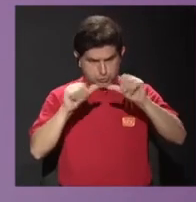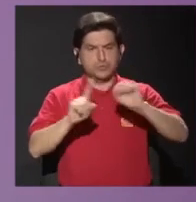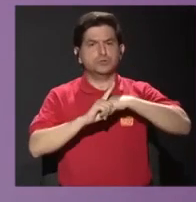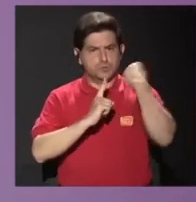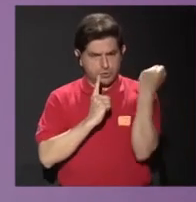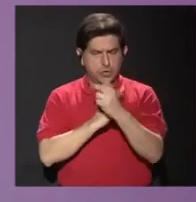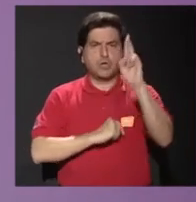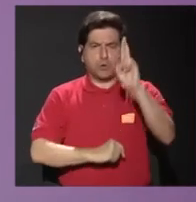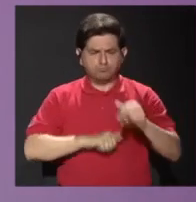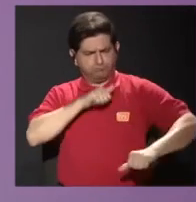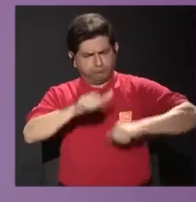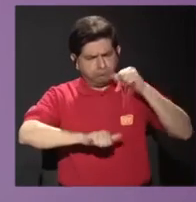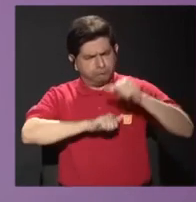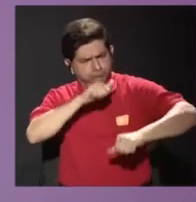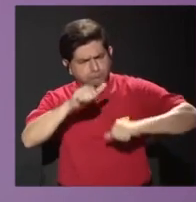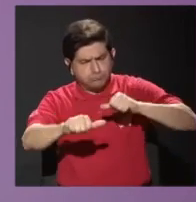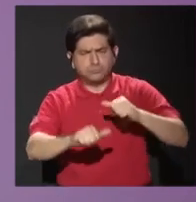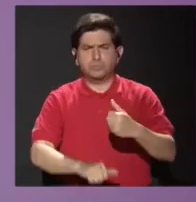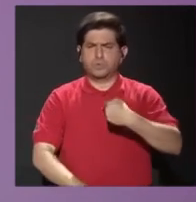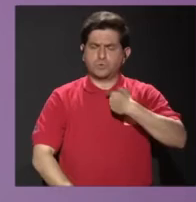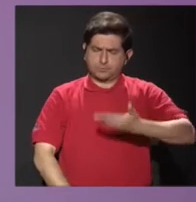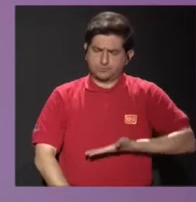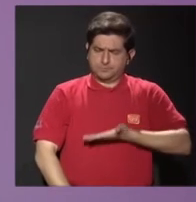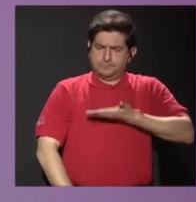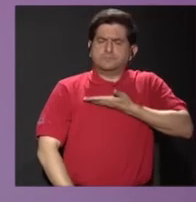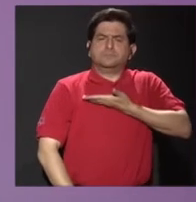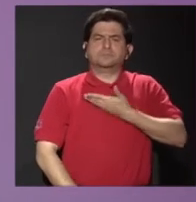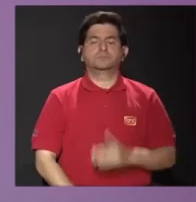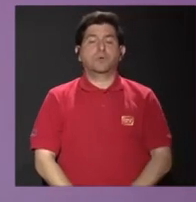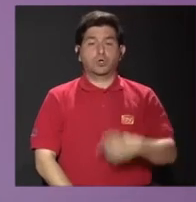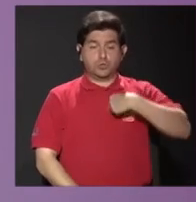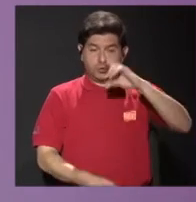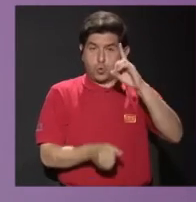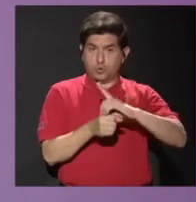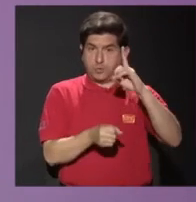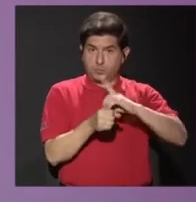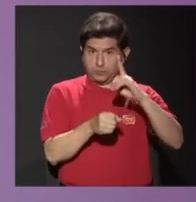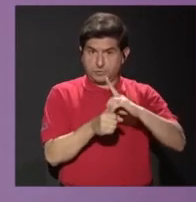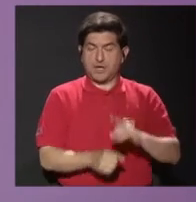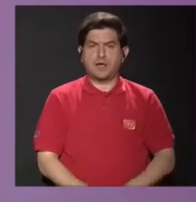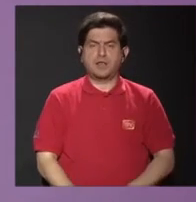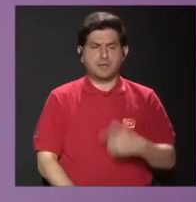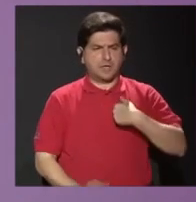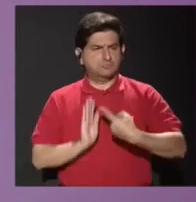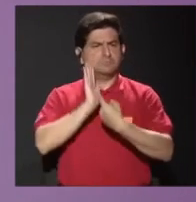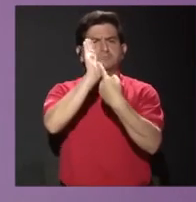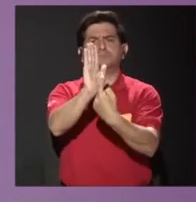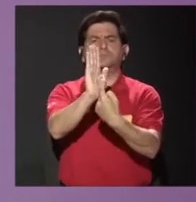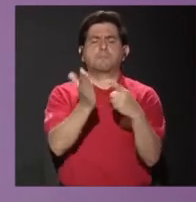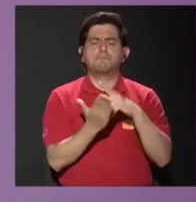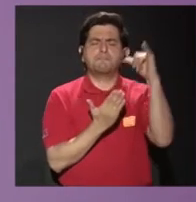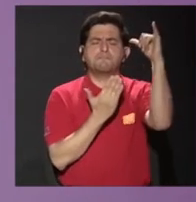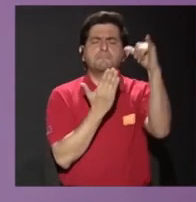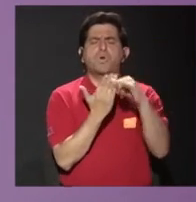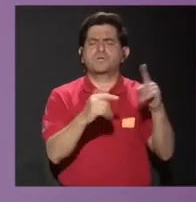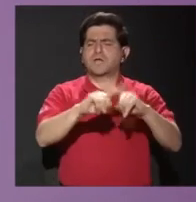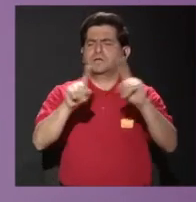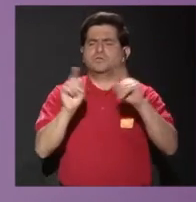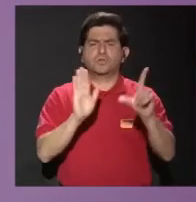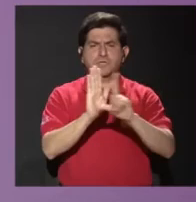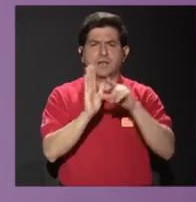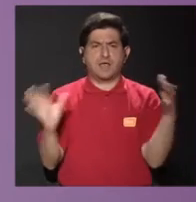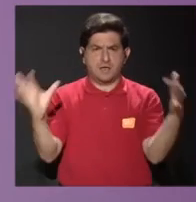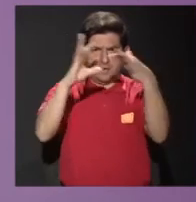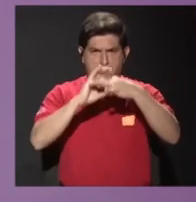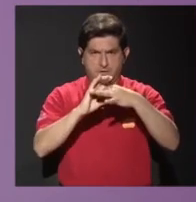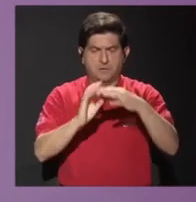sociedad costarricense yo me enorgullezco que cuando fui diputada precisamente presenté muchos proyectos de ley en este